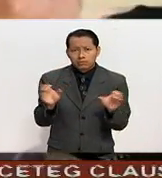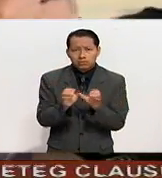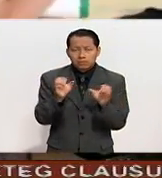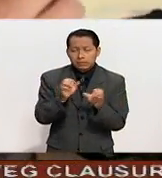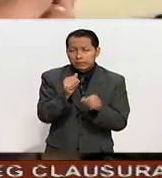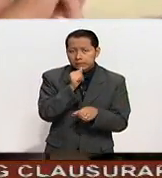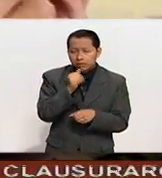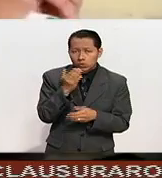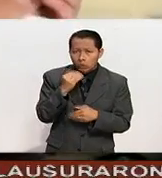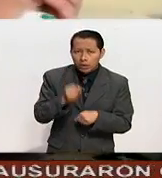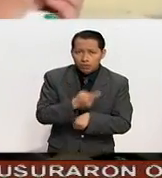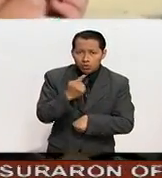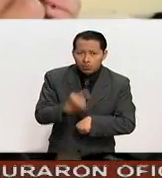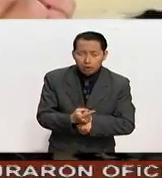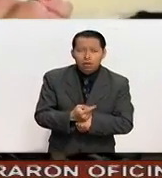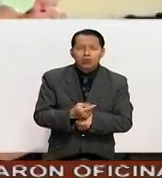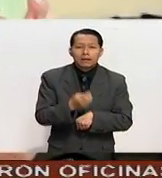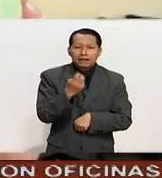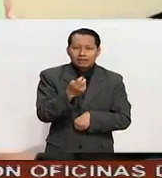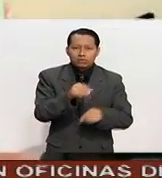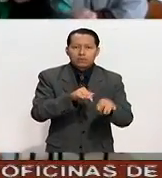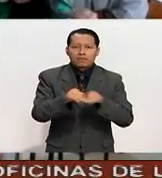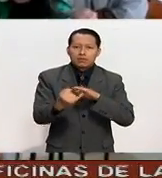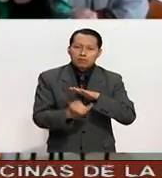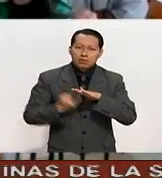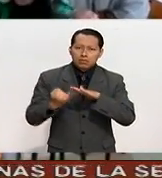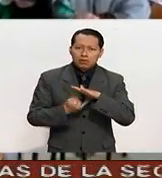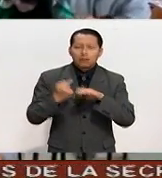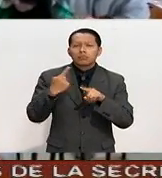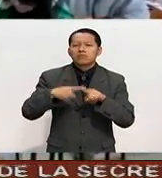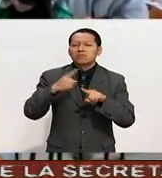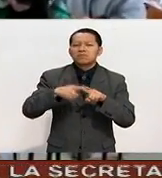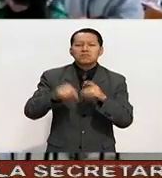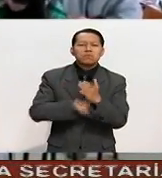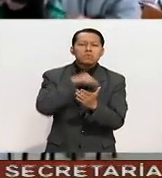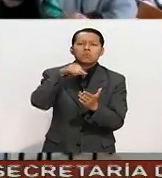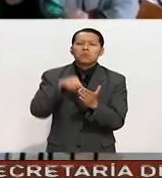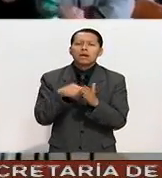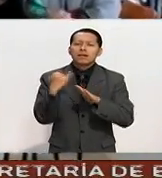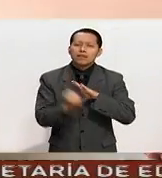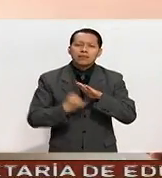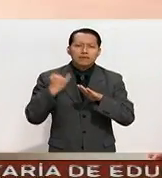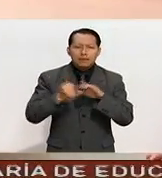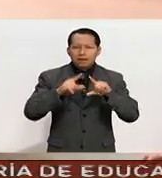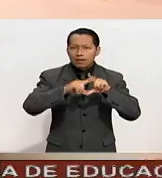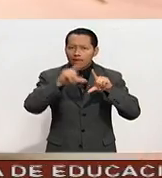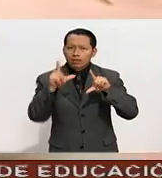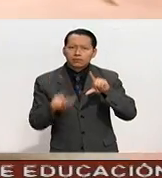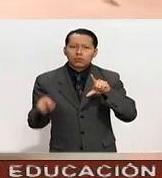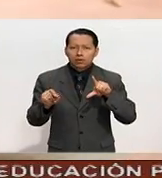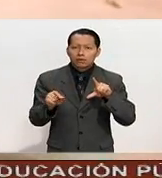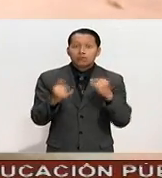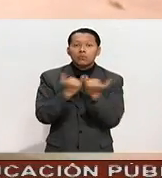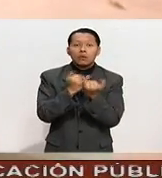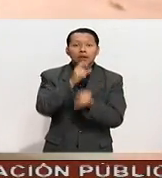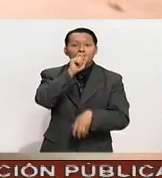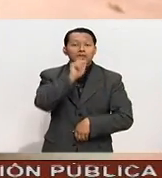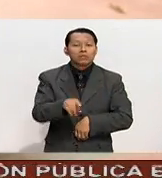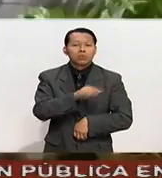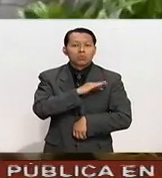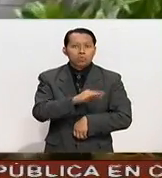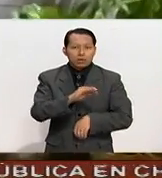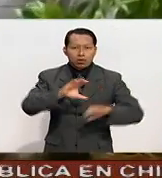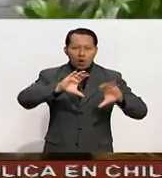Entonces, estamos trabajando con el INEA en los distintos espacios del INEA a nivel nacional, pero también acercándonos a